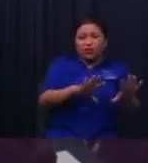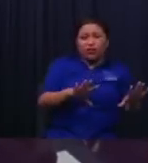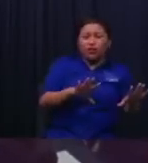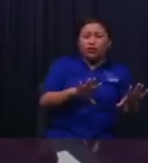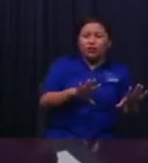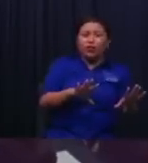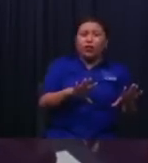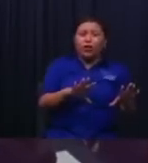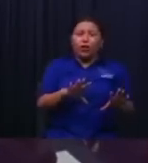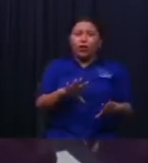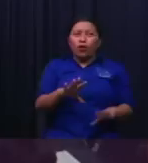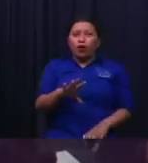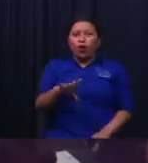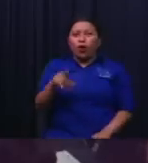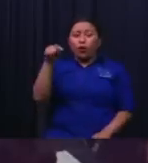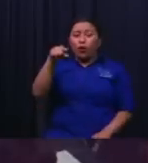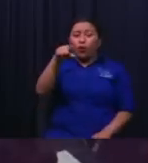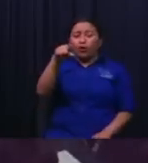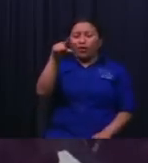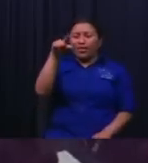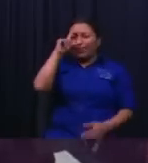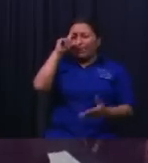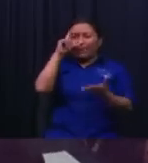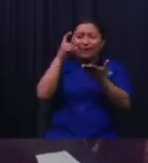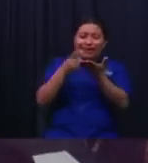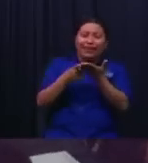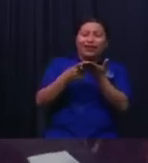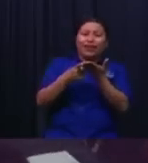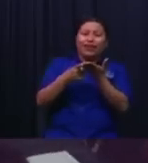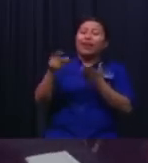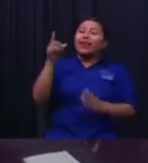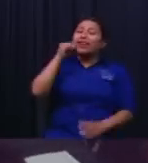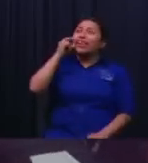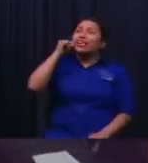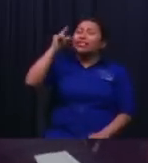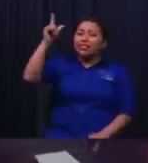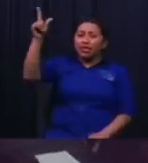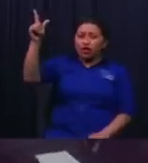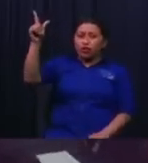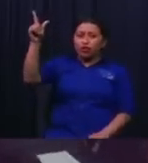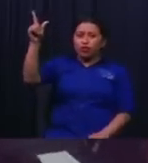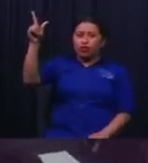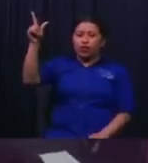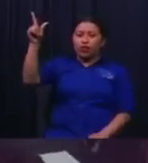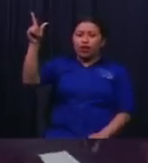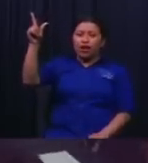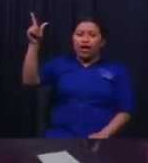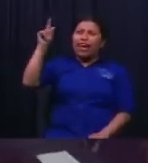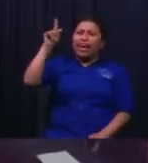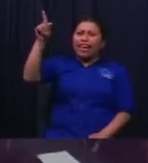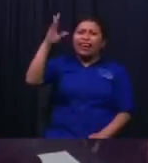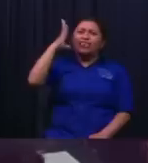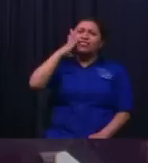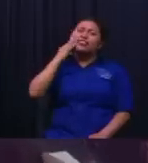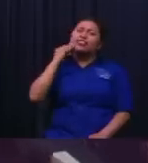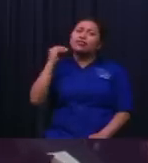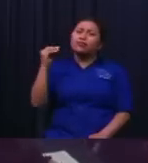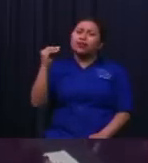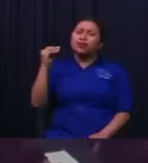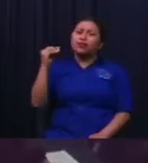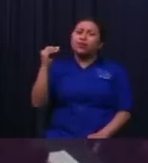tener, hermano. Donde no puedes cambiar tu condición. El Señor es experto en deshacerla, hermano.